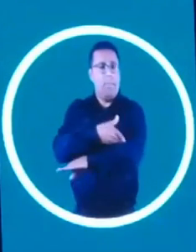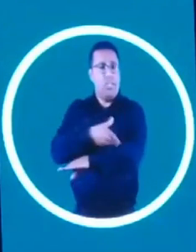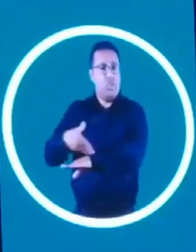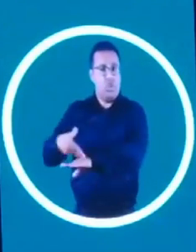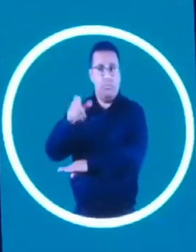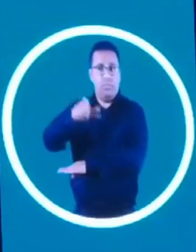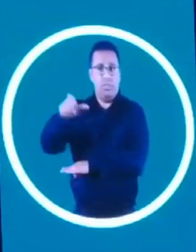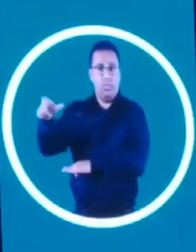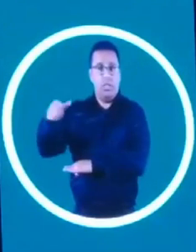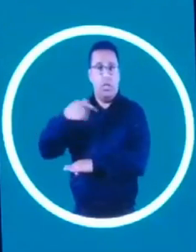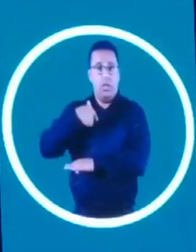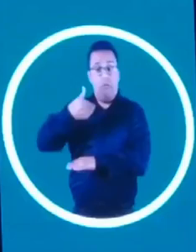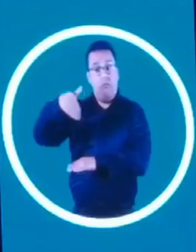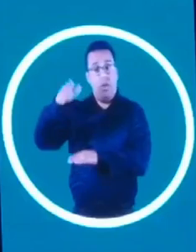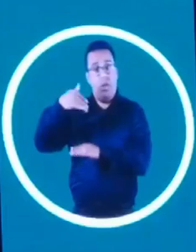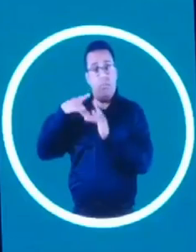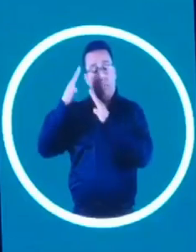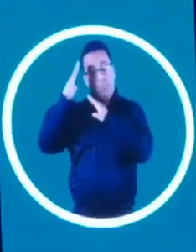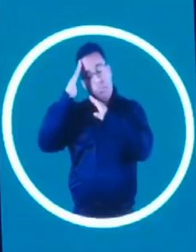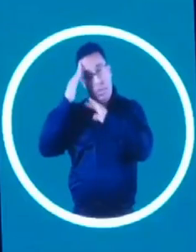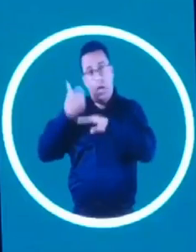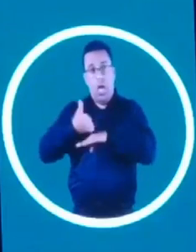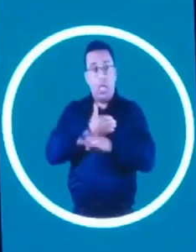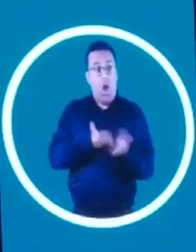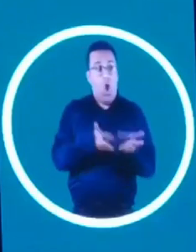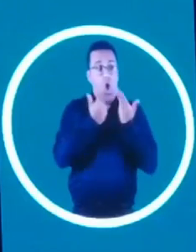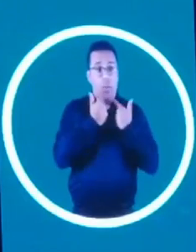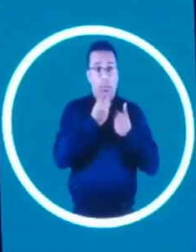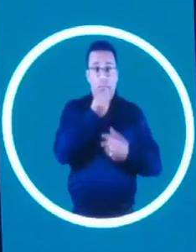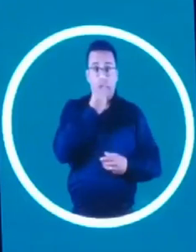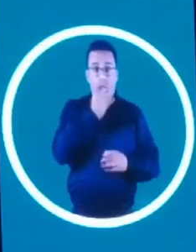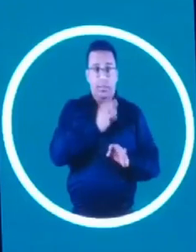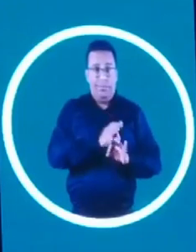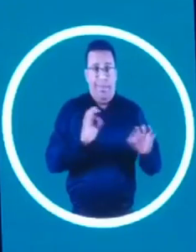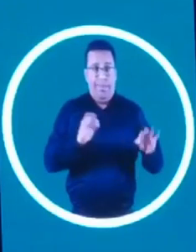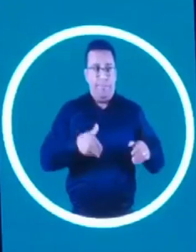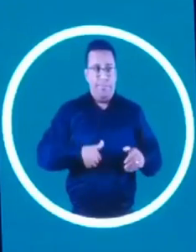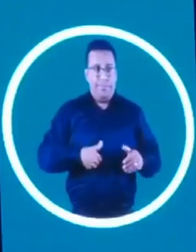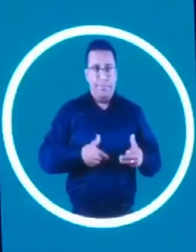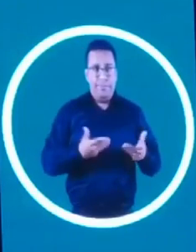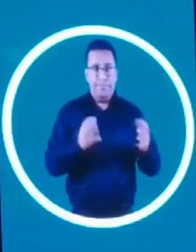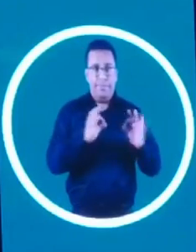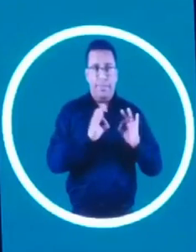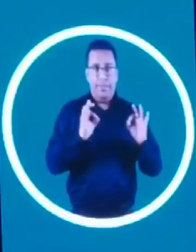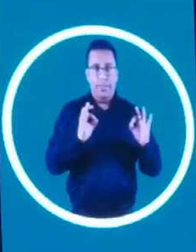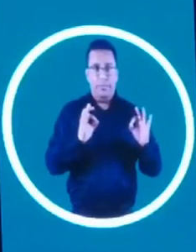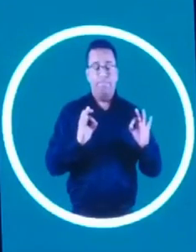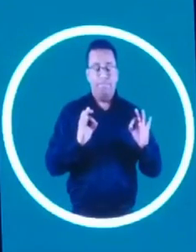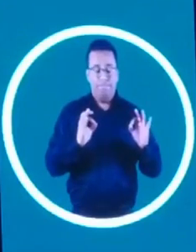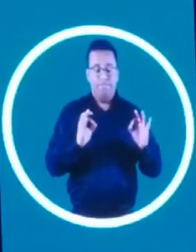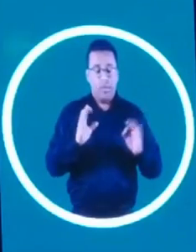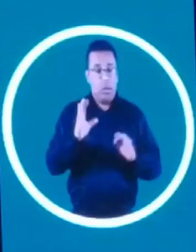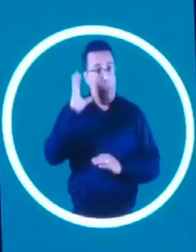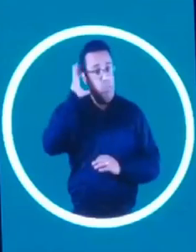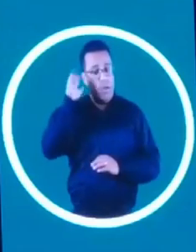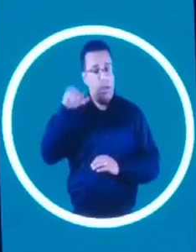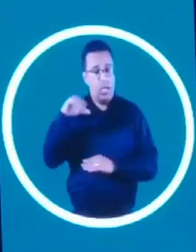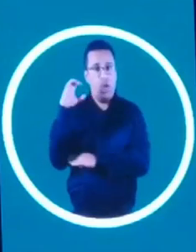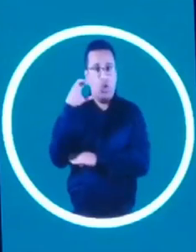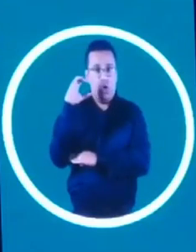se acuestan con hambre, incluyendo en nuestro país. Todavía tenemos niños y